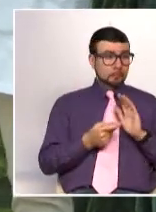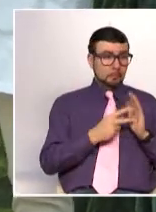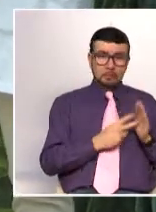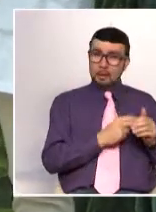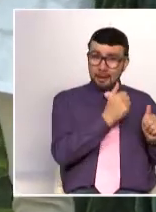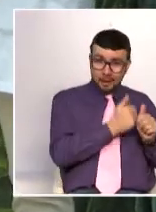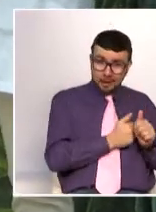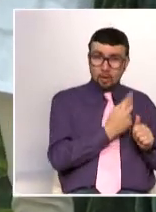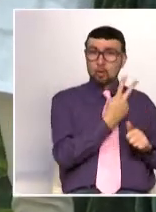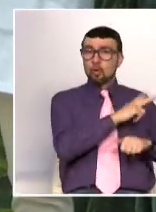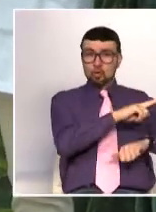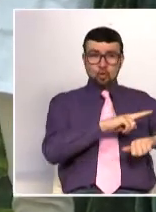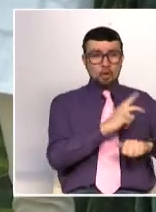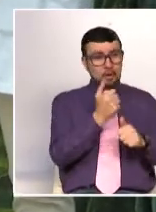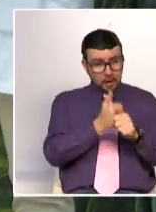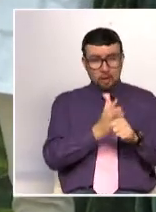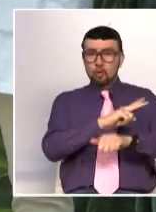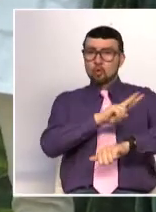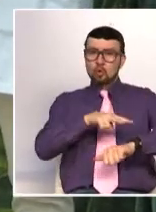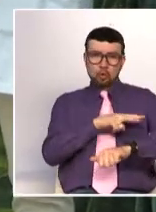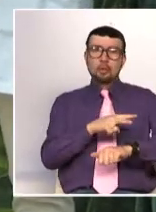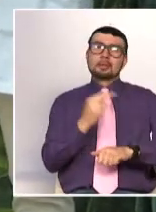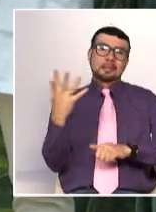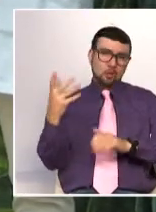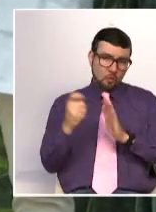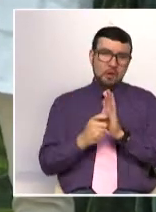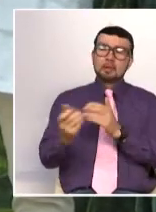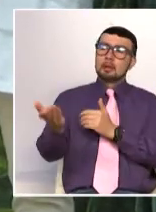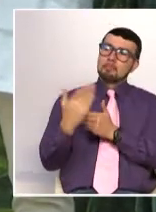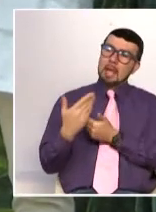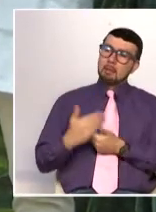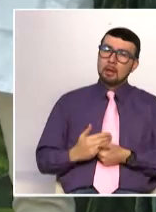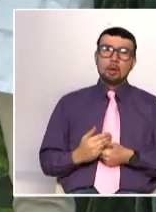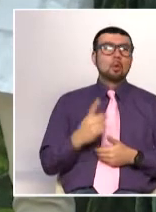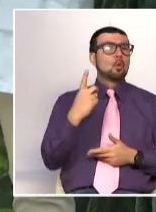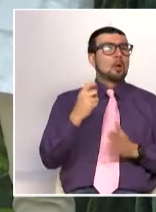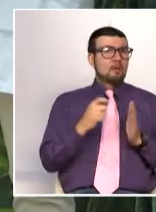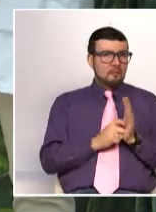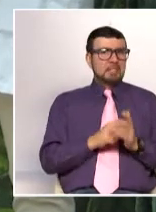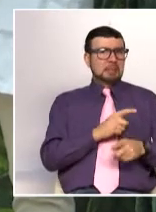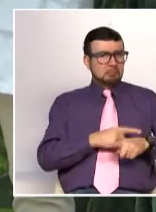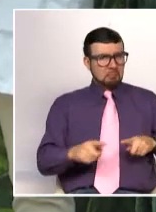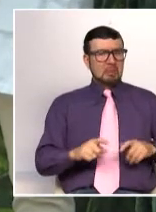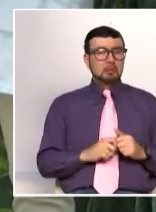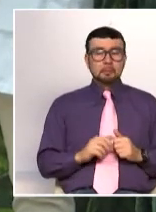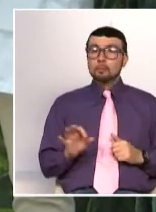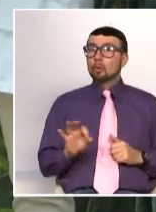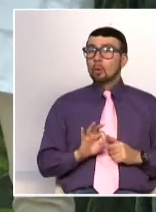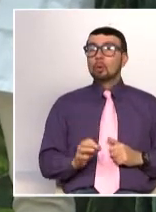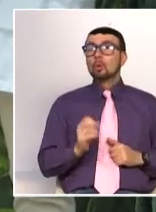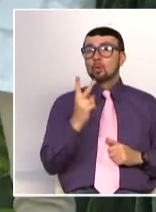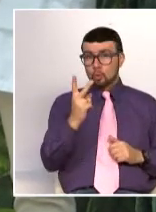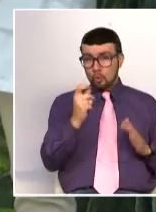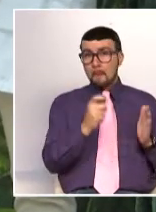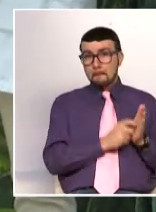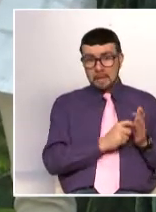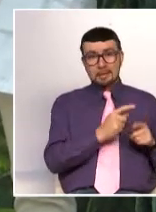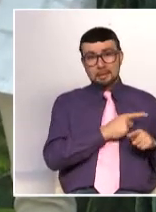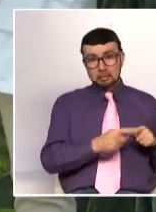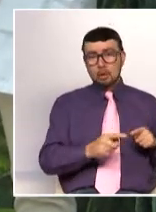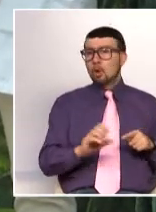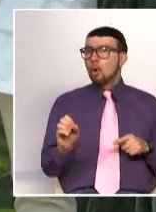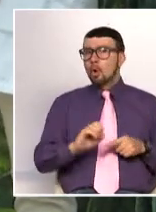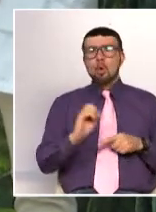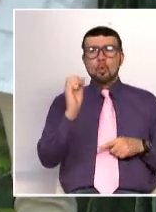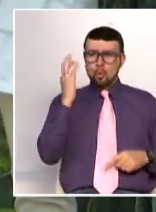dos horas y se puede hacer una vez a la semana se puede hacer dos veces a la semana o se puede hacer